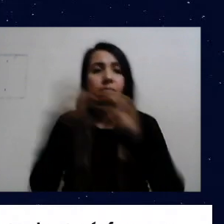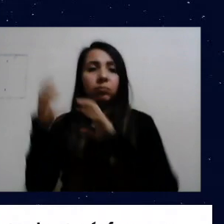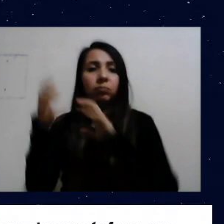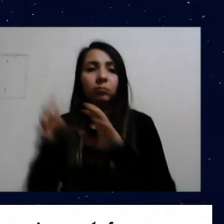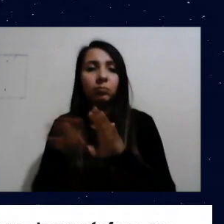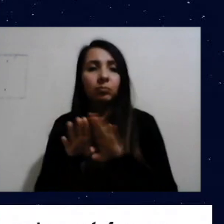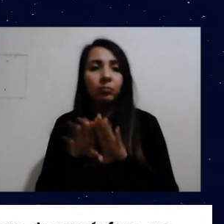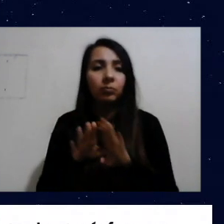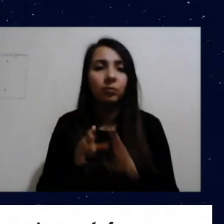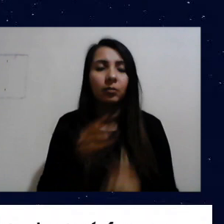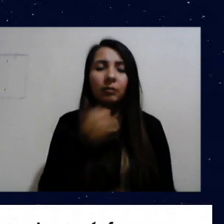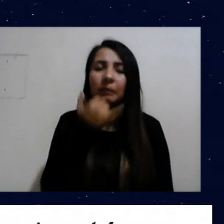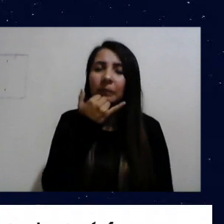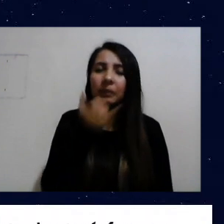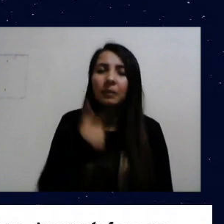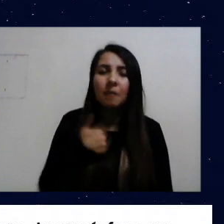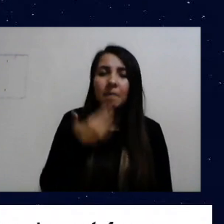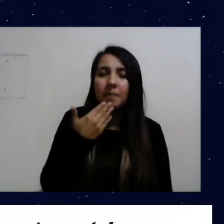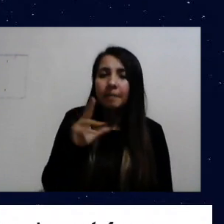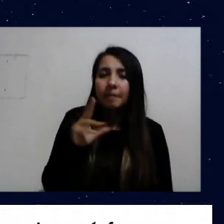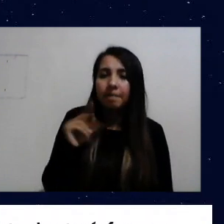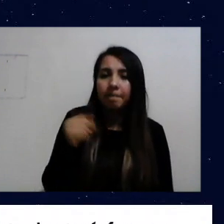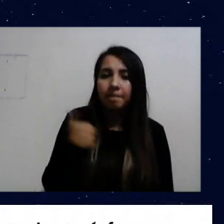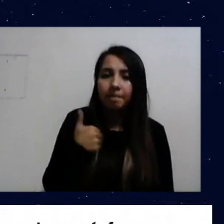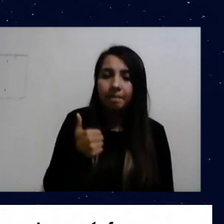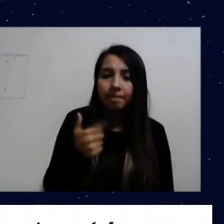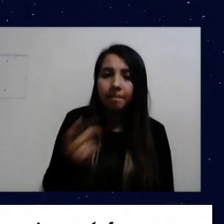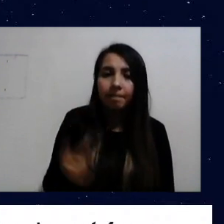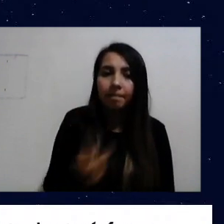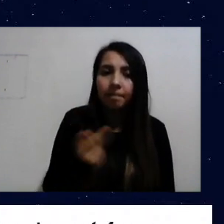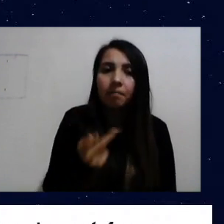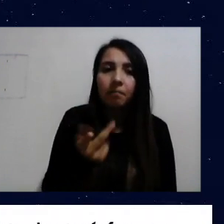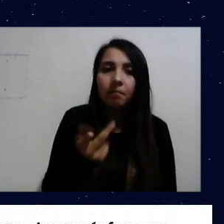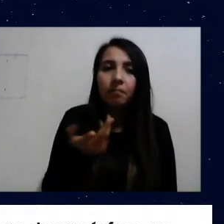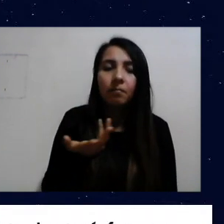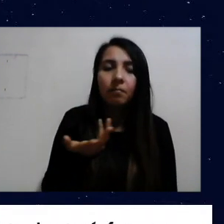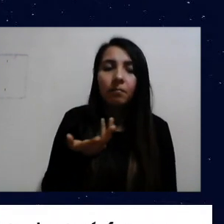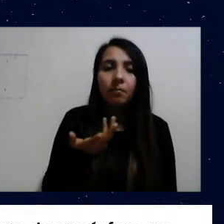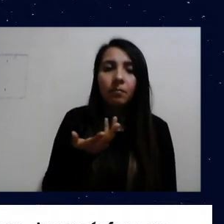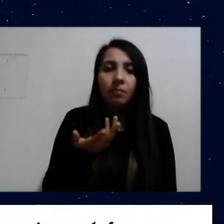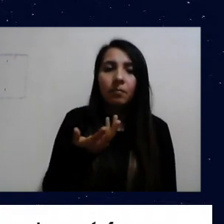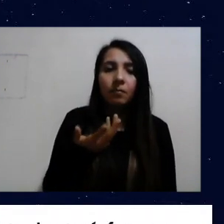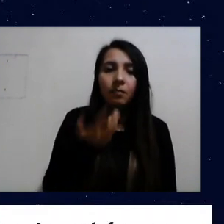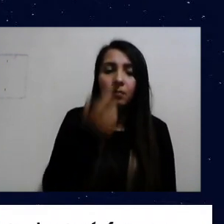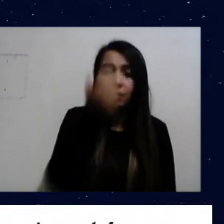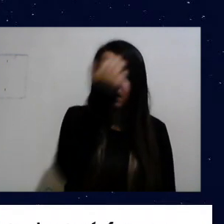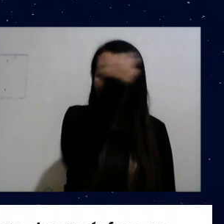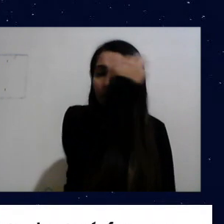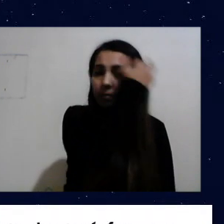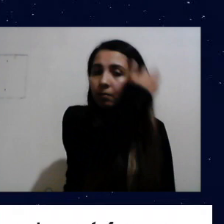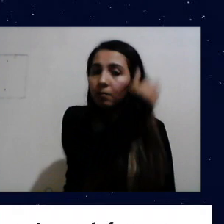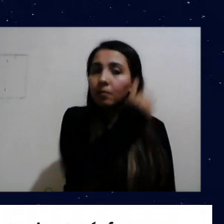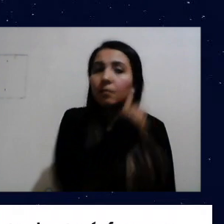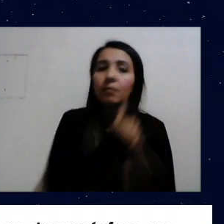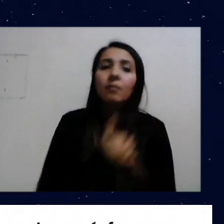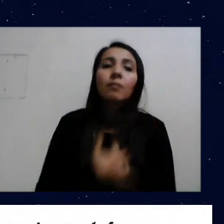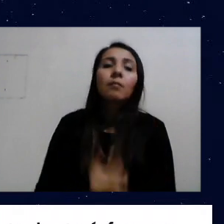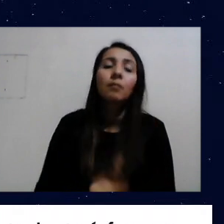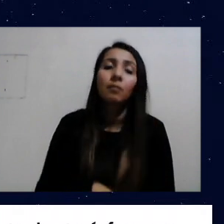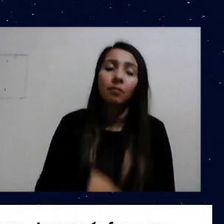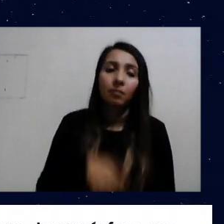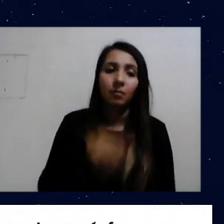O sea, ¿quieres decir que se encuentren biomarcadores y que fueran alterados por la radiación